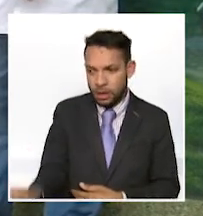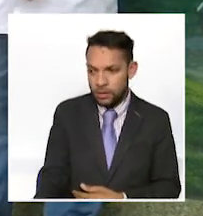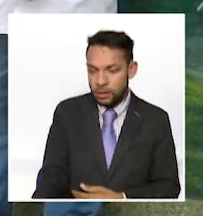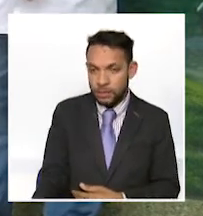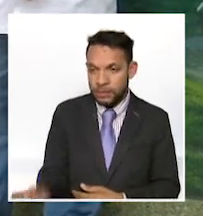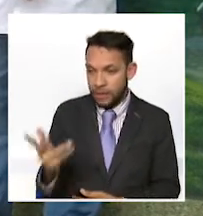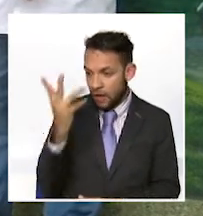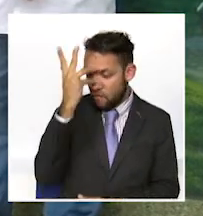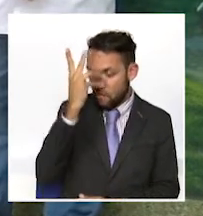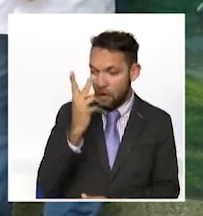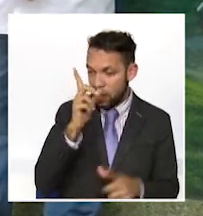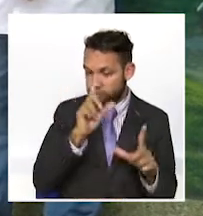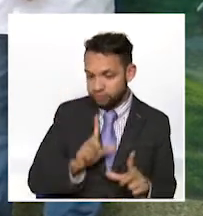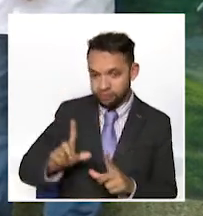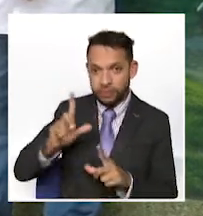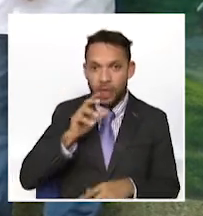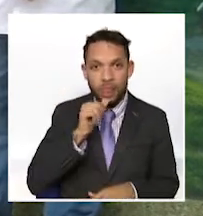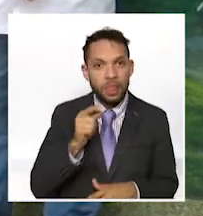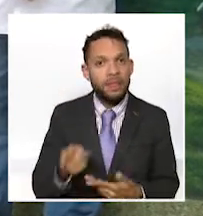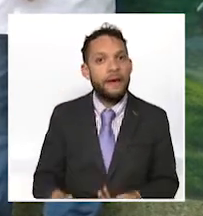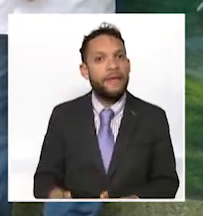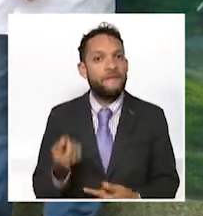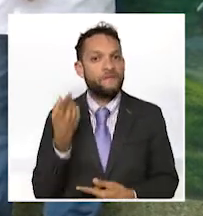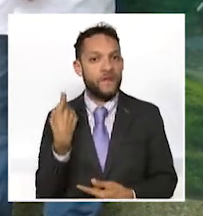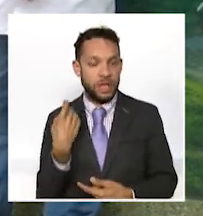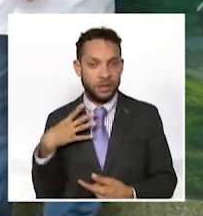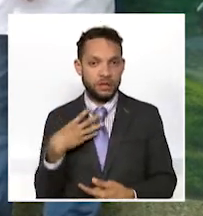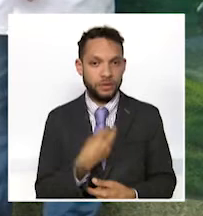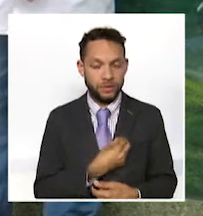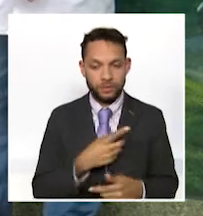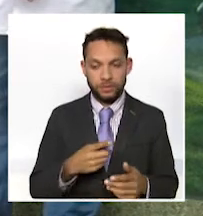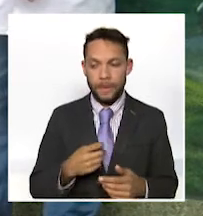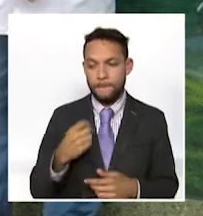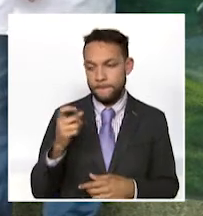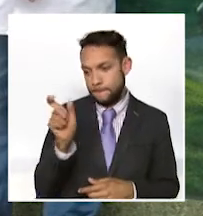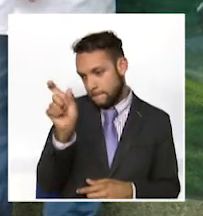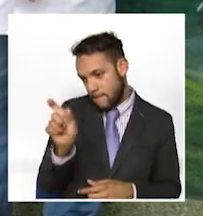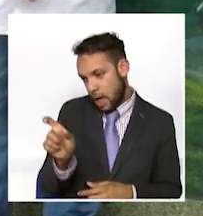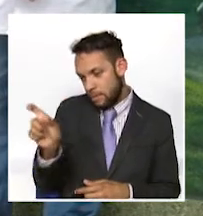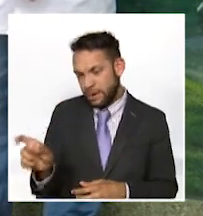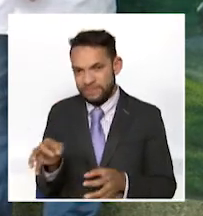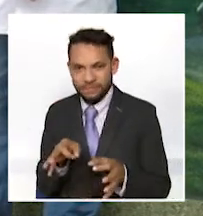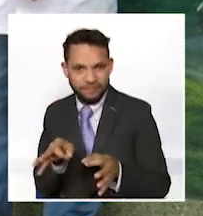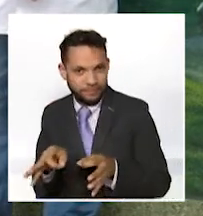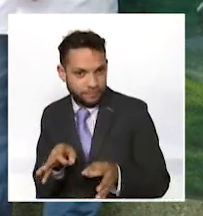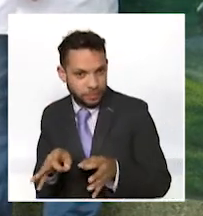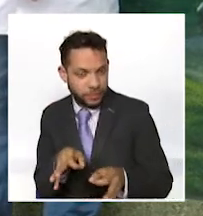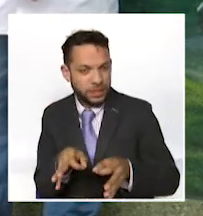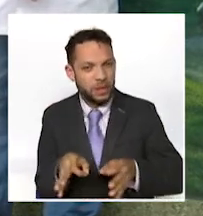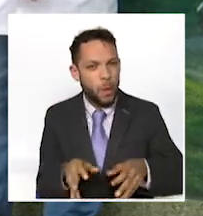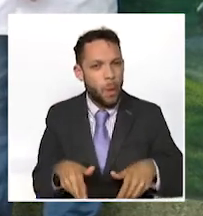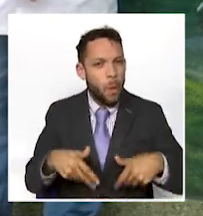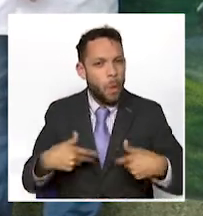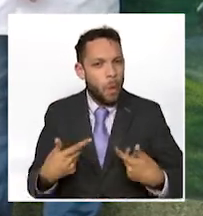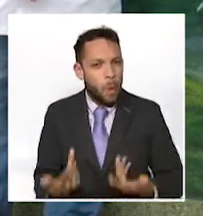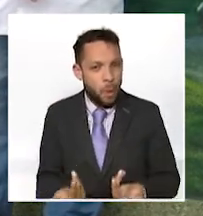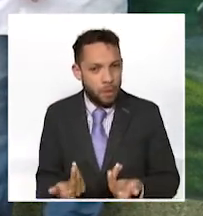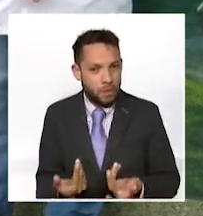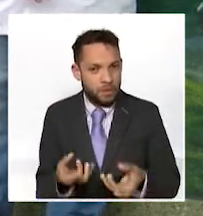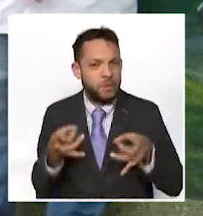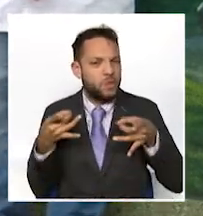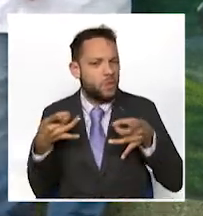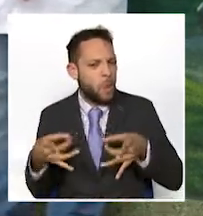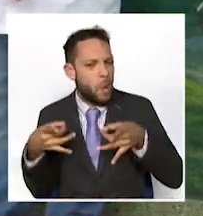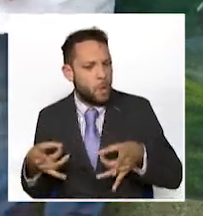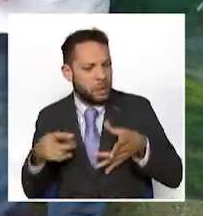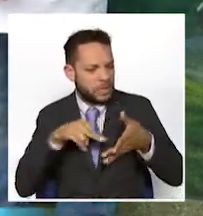y tratamiento. Entonces vamos a recibir dos conceptos más de cómo podríamos nosotros definir el dolor. Doctor Diego Daniel